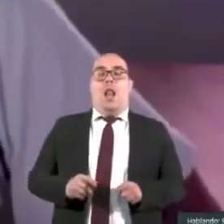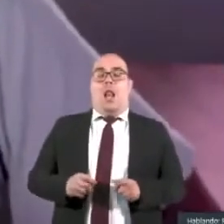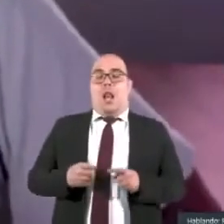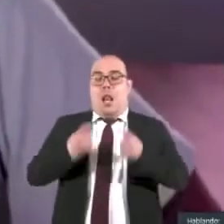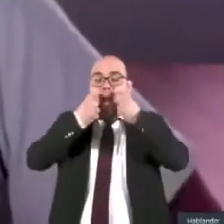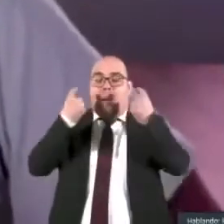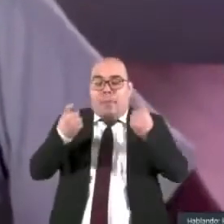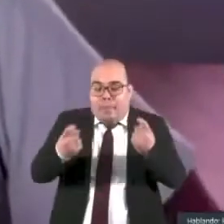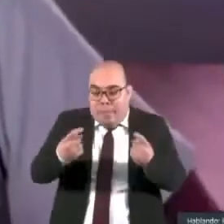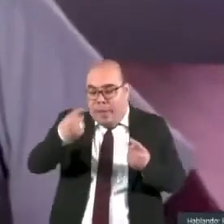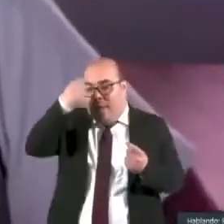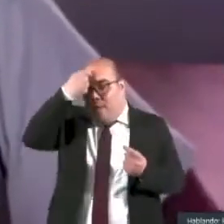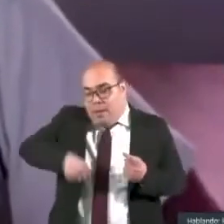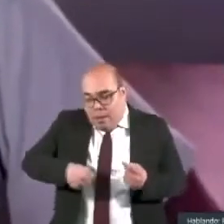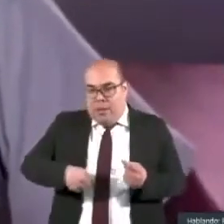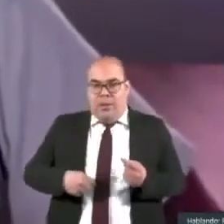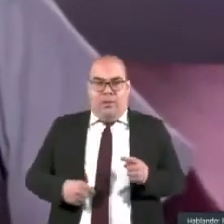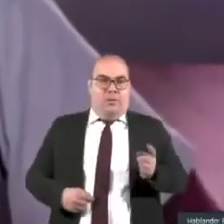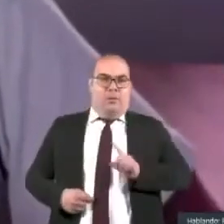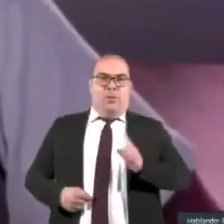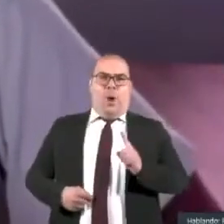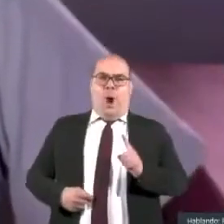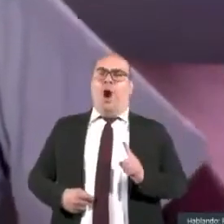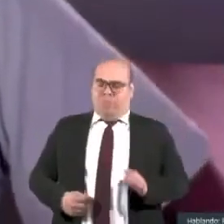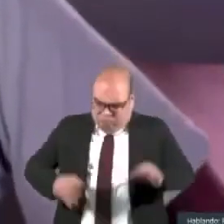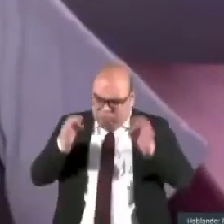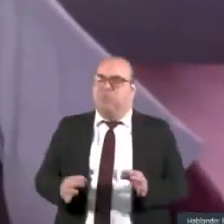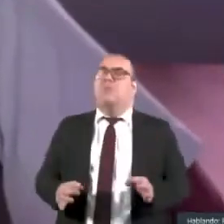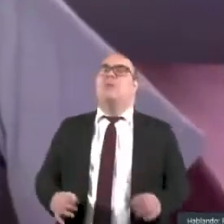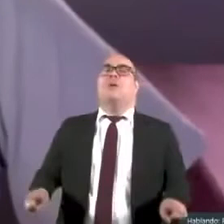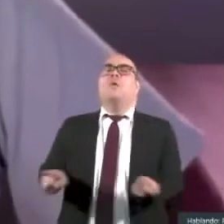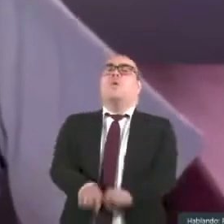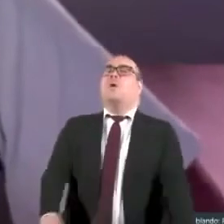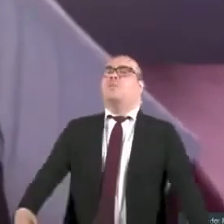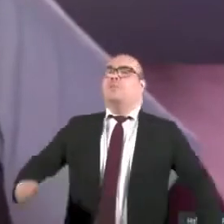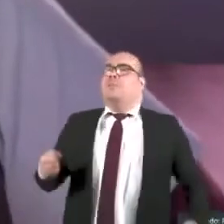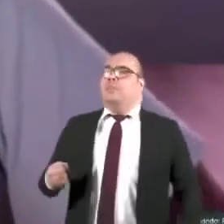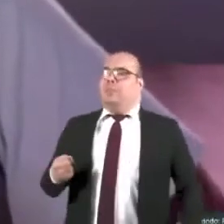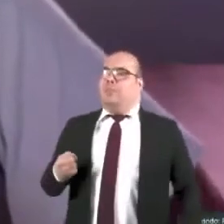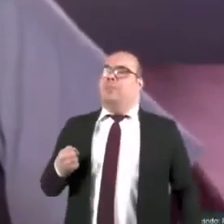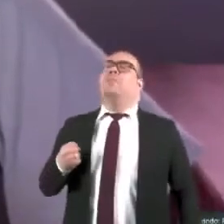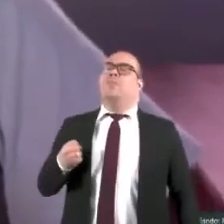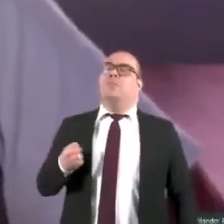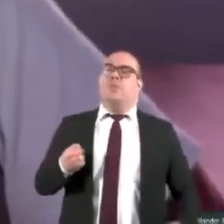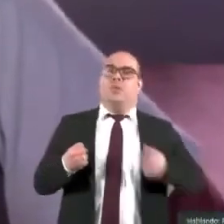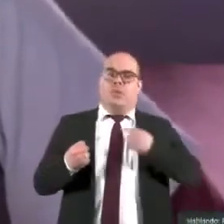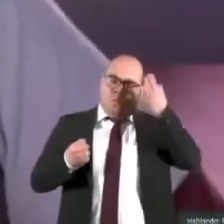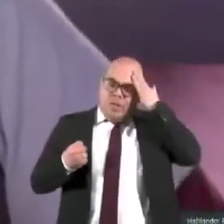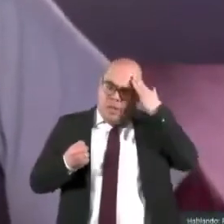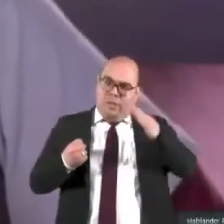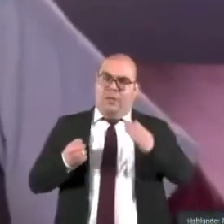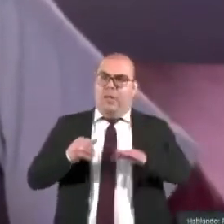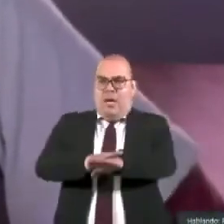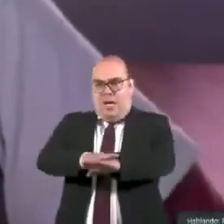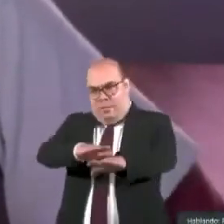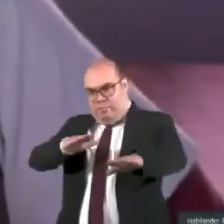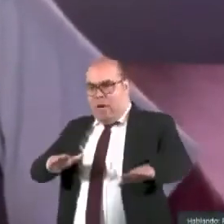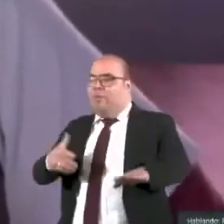arrepentido, sino como un revolucionario que viene a asumir las consecuencias que